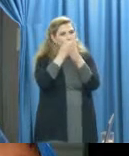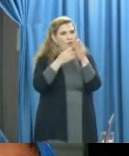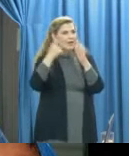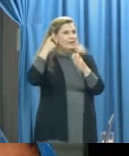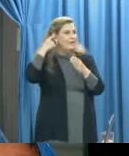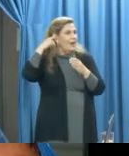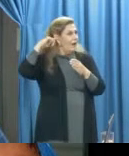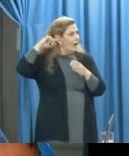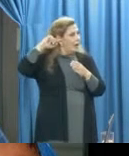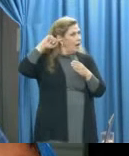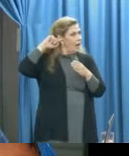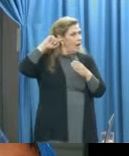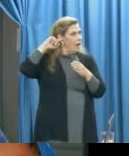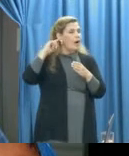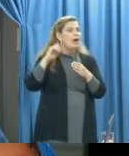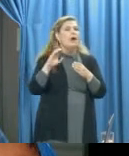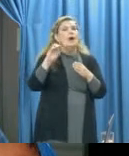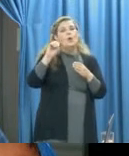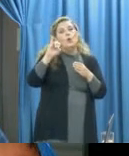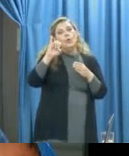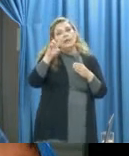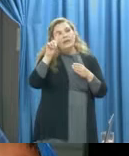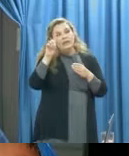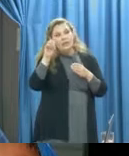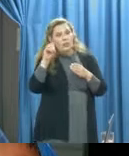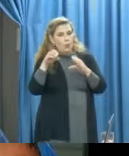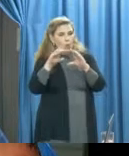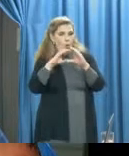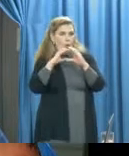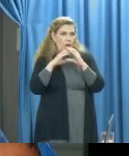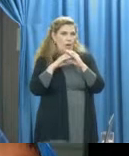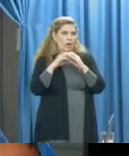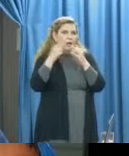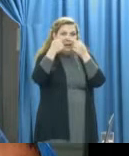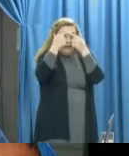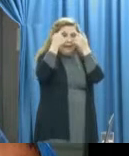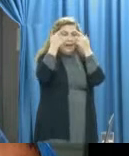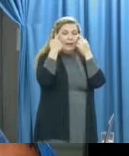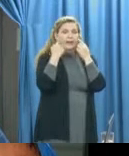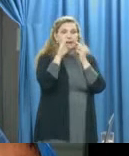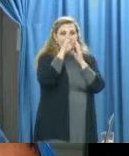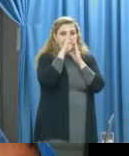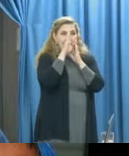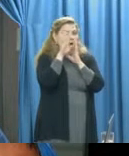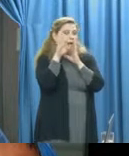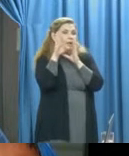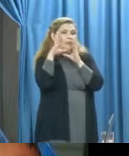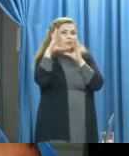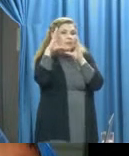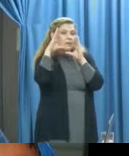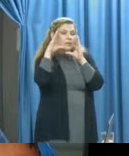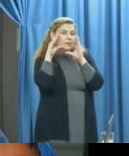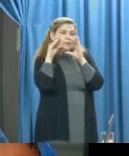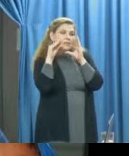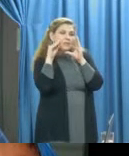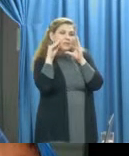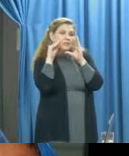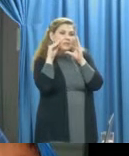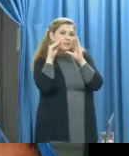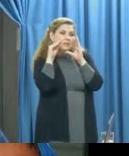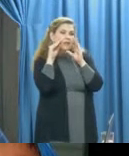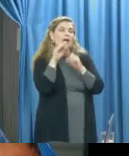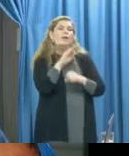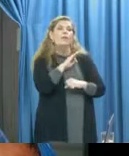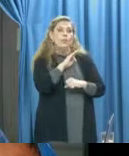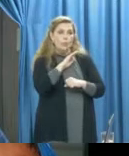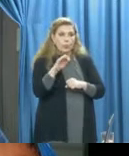conducto auditivo. La cara puede estar la mitad de la cara más chica y